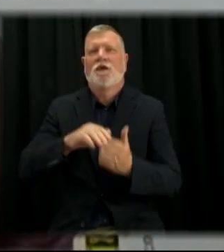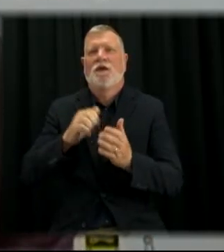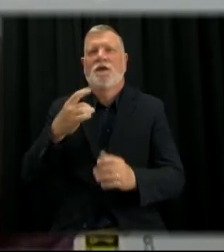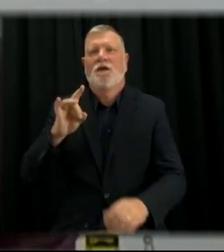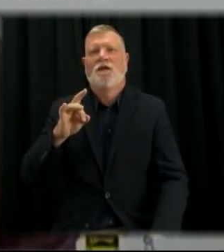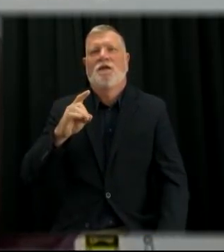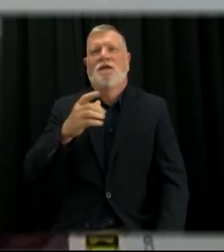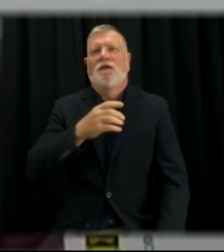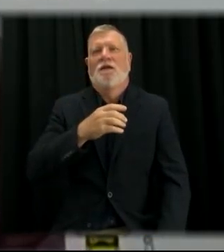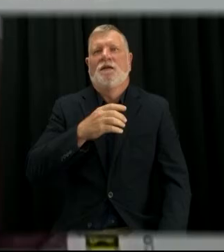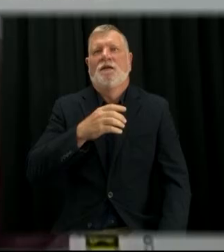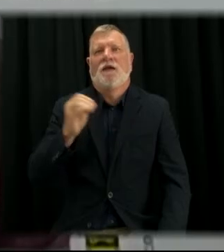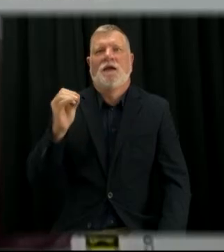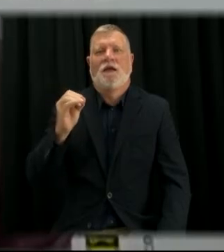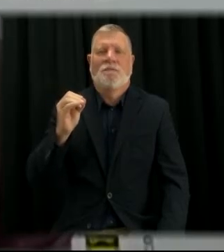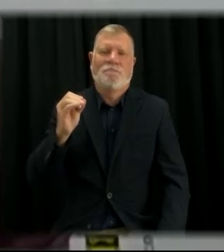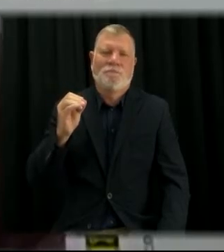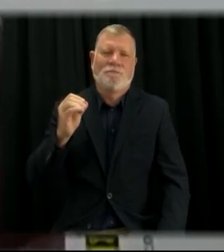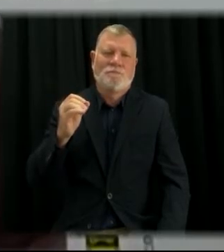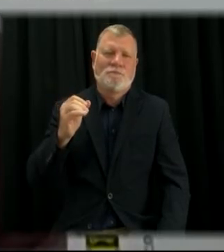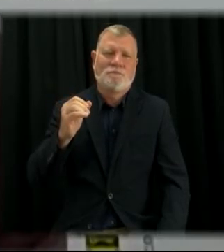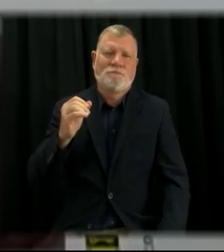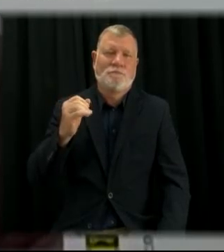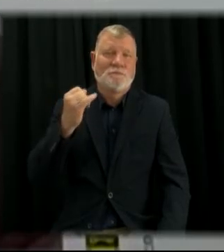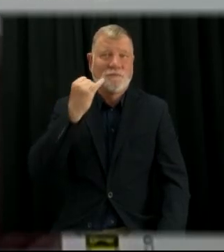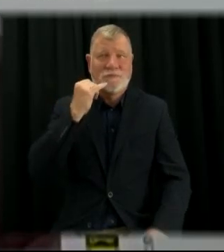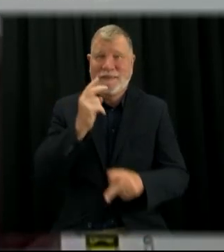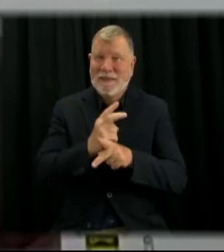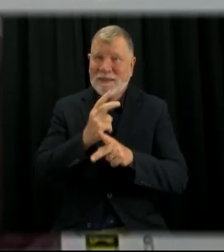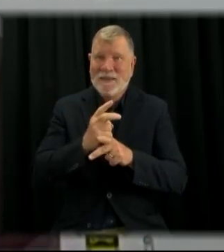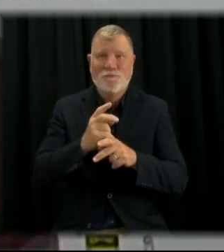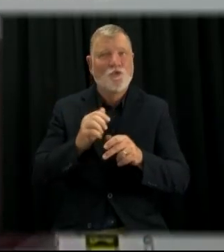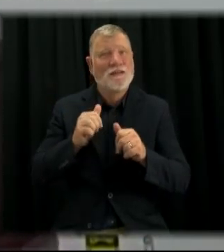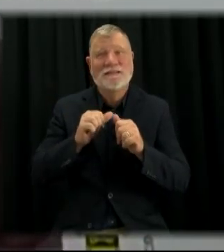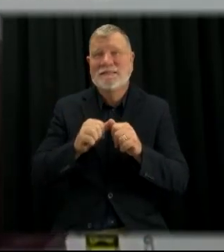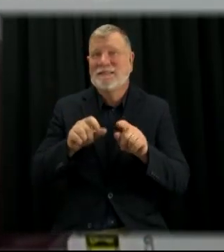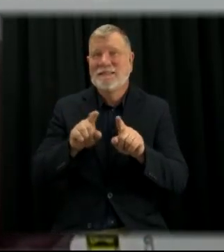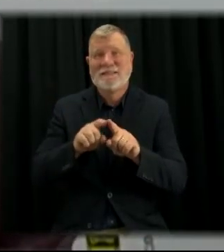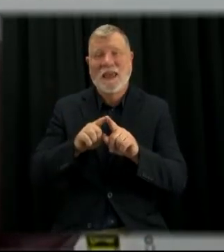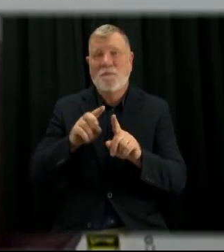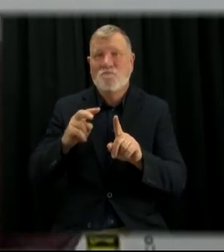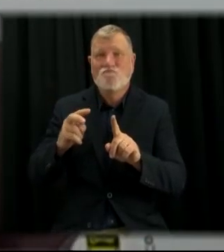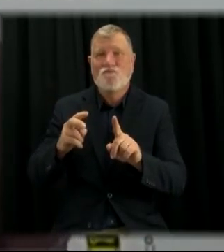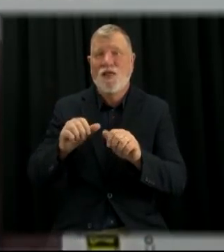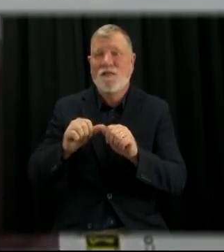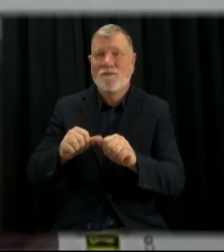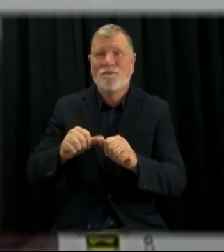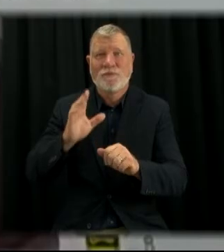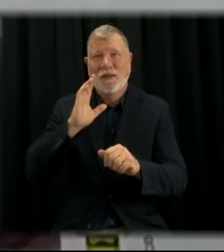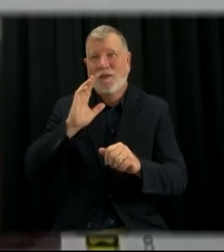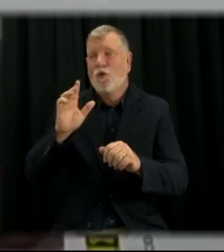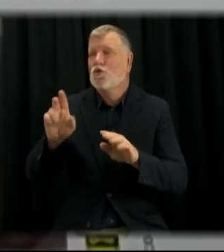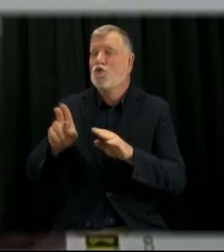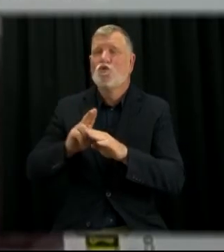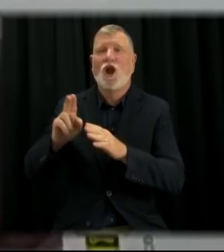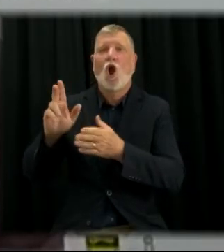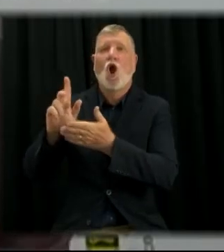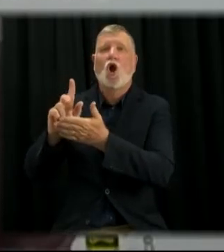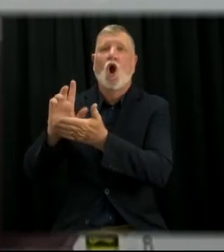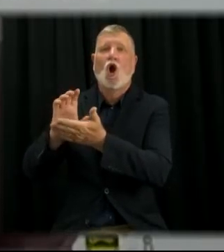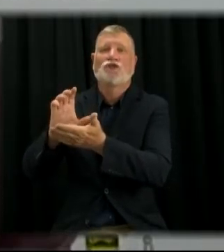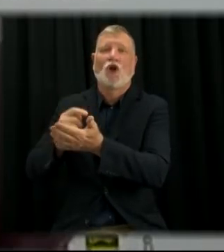el 2018, y si seguimos usando el mismo alcance